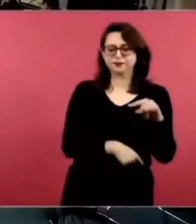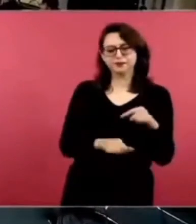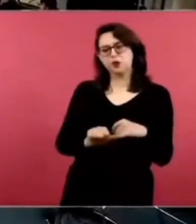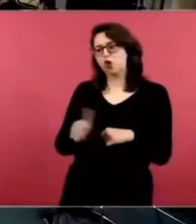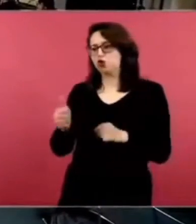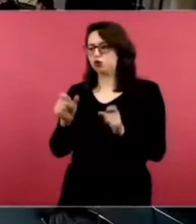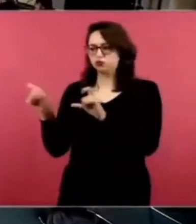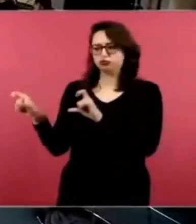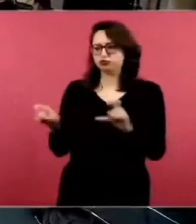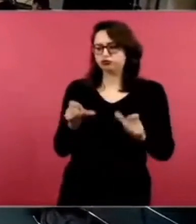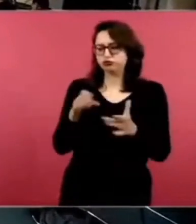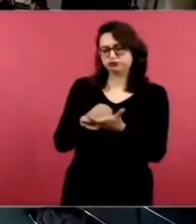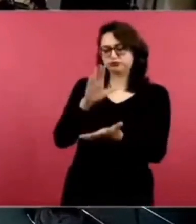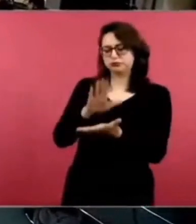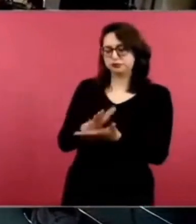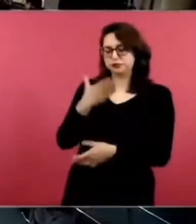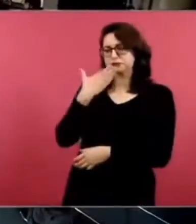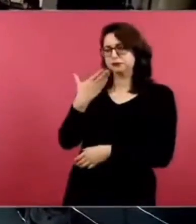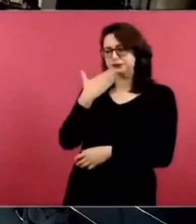que quede eso.